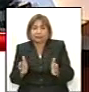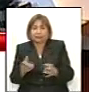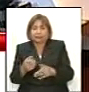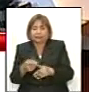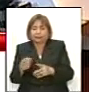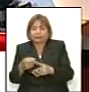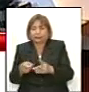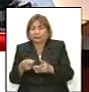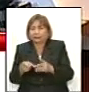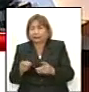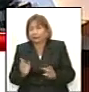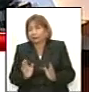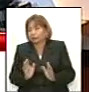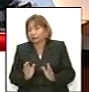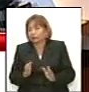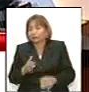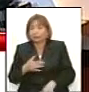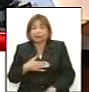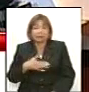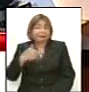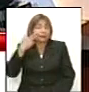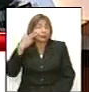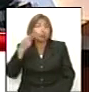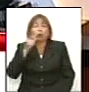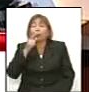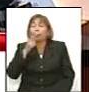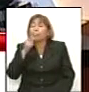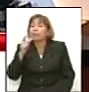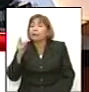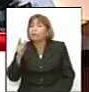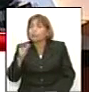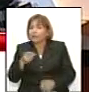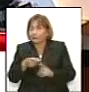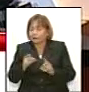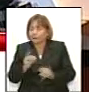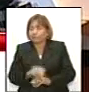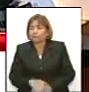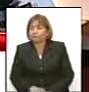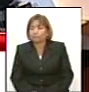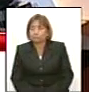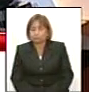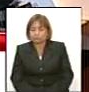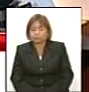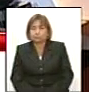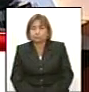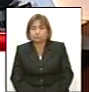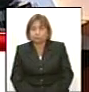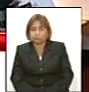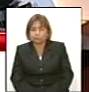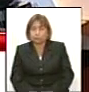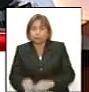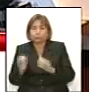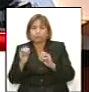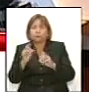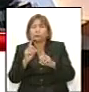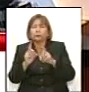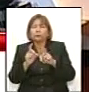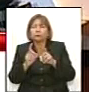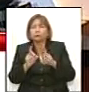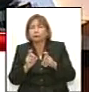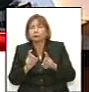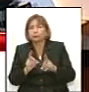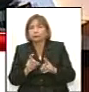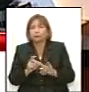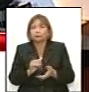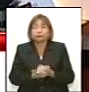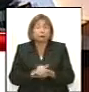de pueblos indígenas de nuestra Amazonía, lingüística y diversidad biológica. En cuanto a la consulta sobre transparencia a través